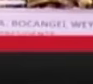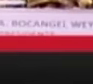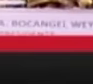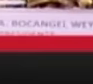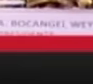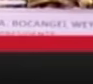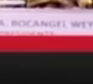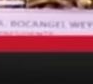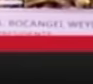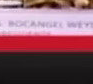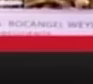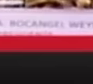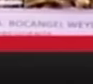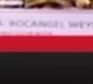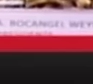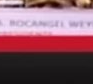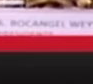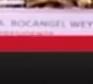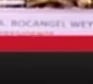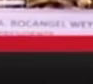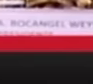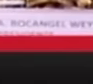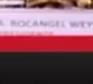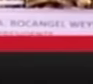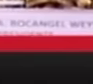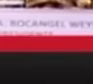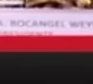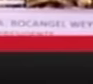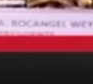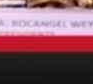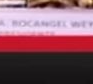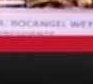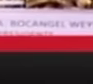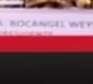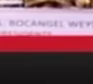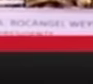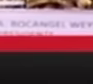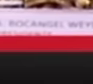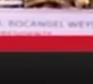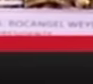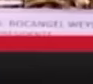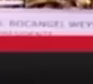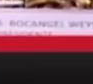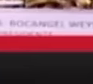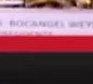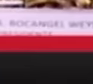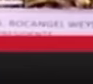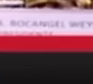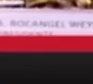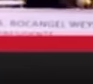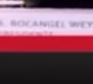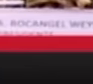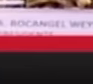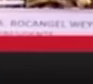impecable, cumple la labor de aligerar el tráfico y hubiera sido posible si es que no estuviera en gestión también el tren